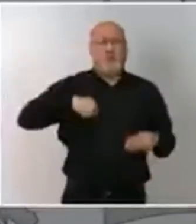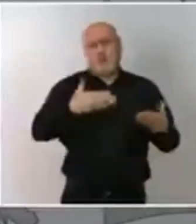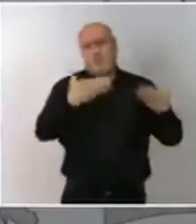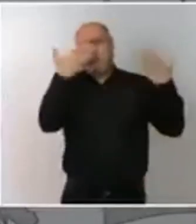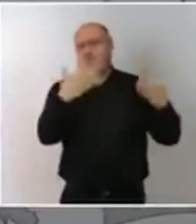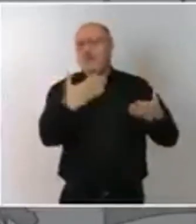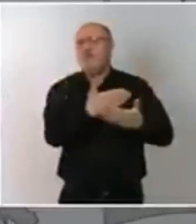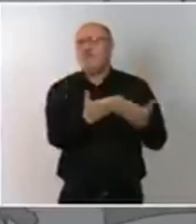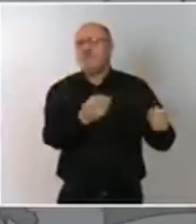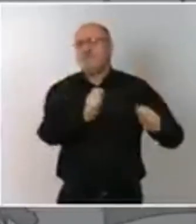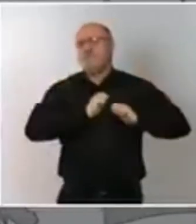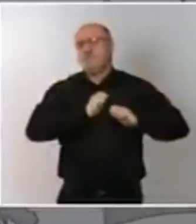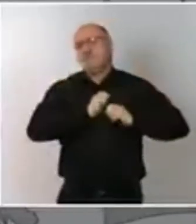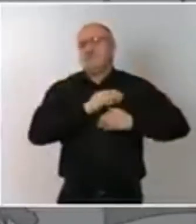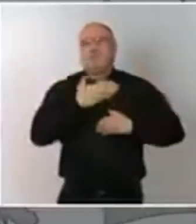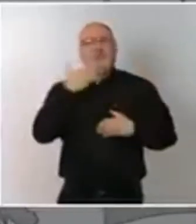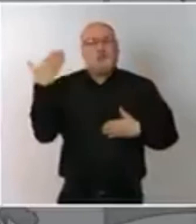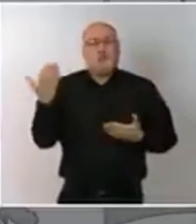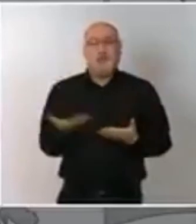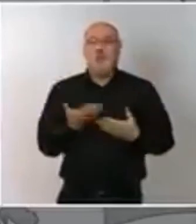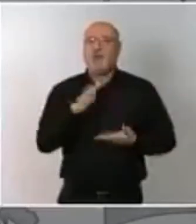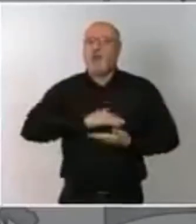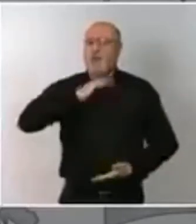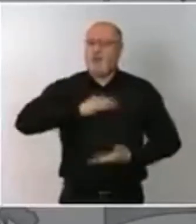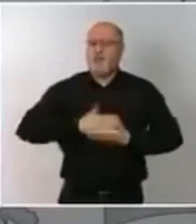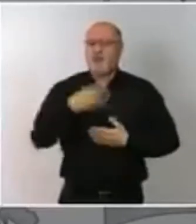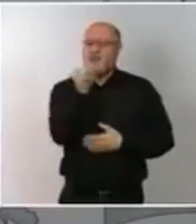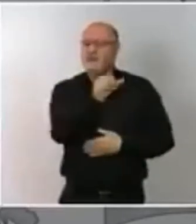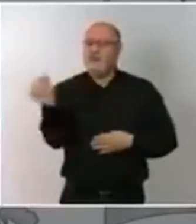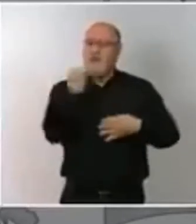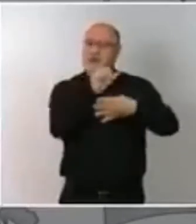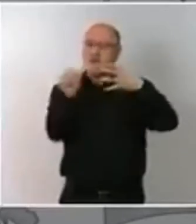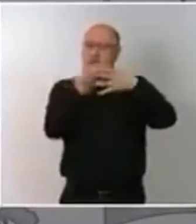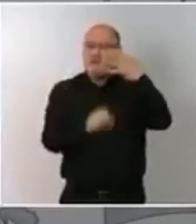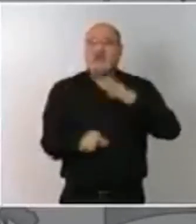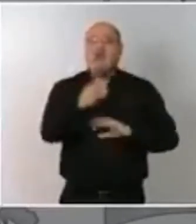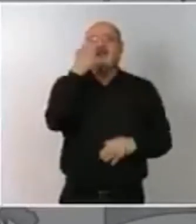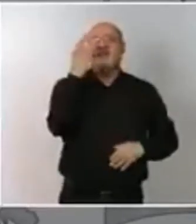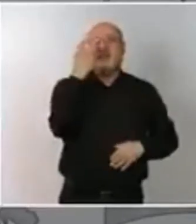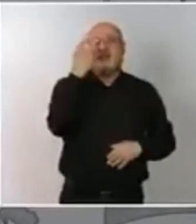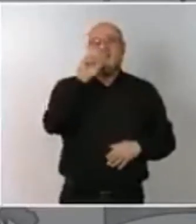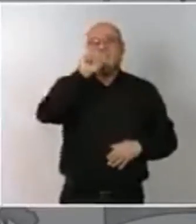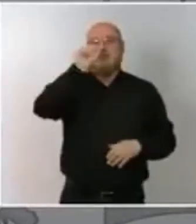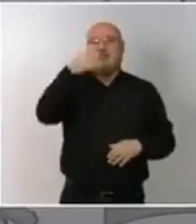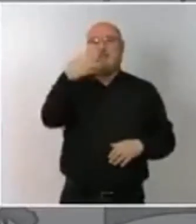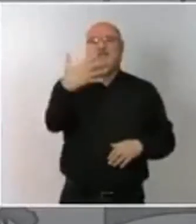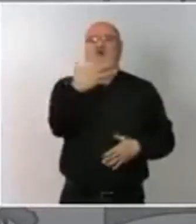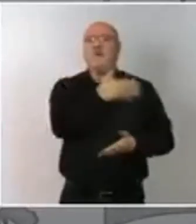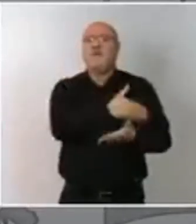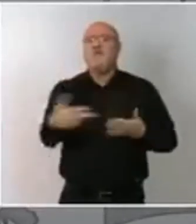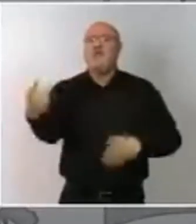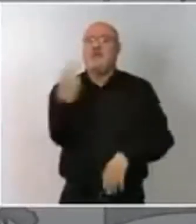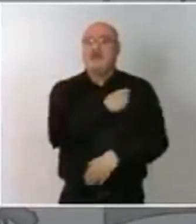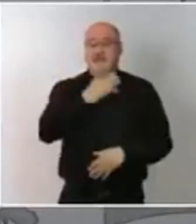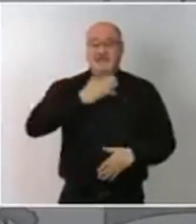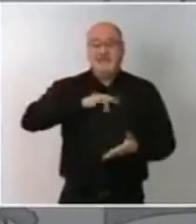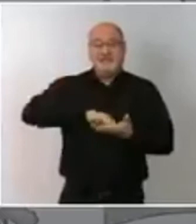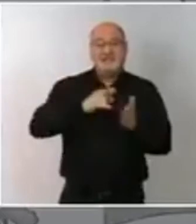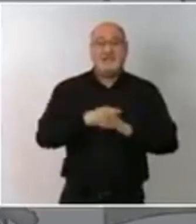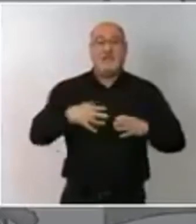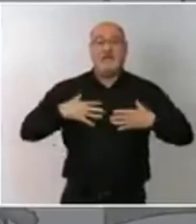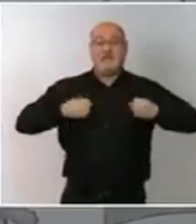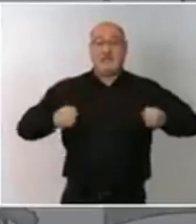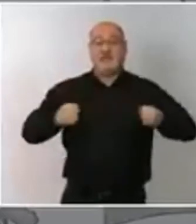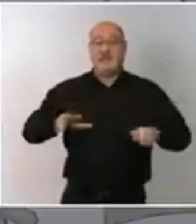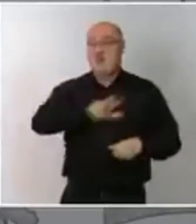capacidad semanal de administración superior a los 3,5 millones de dosis. Repito, nuestro sistema sanitario tiene una